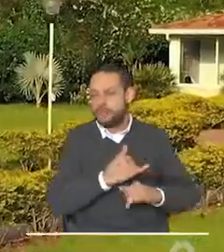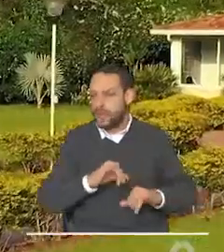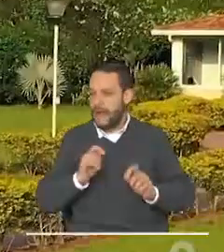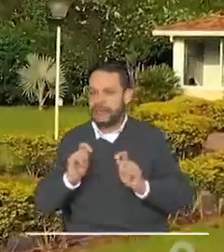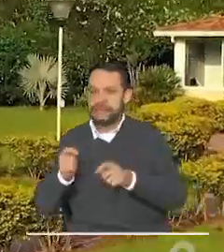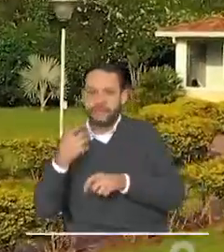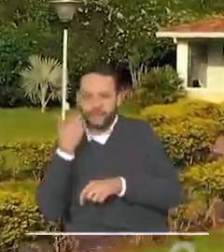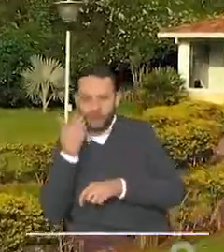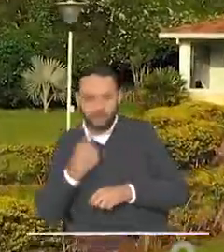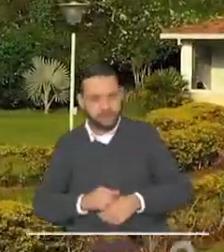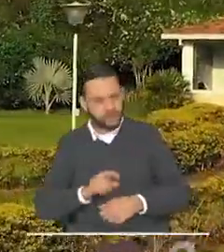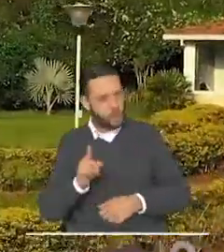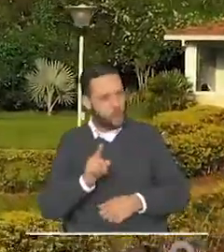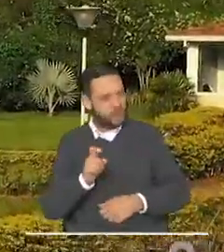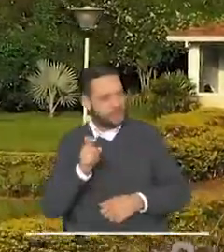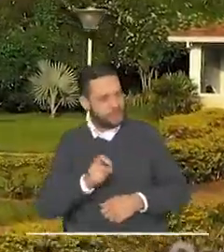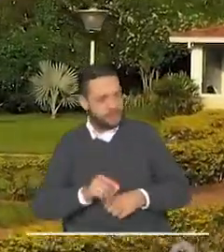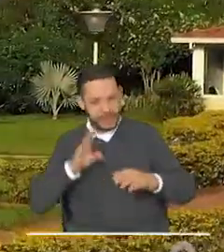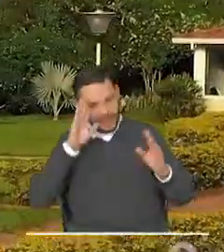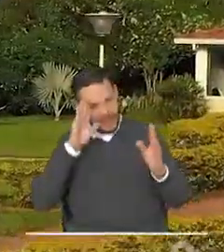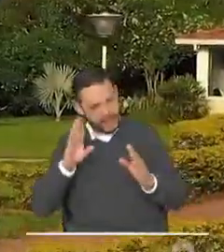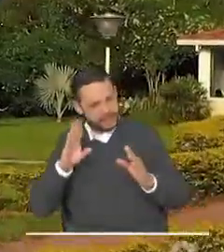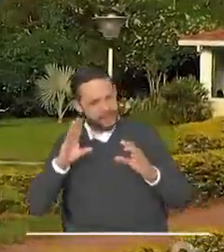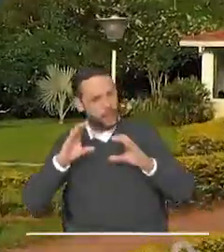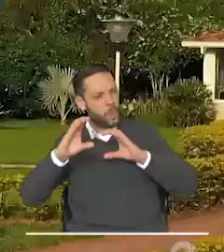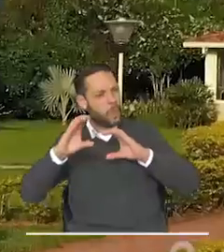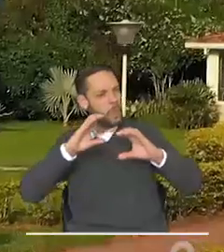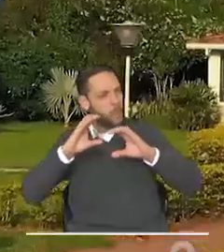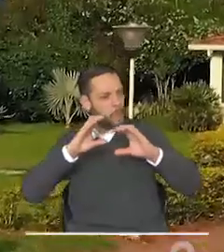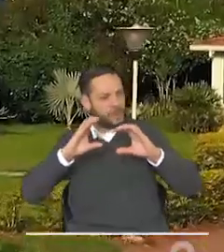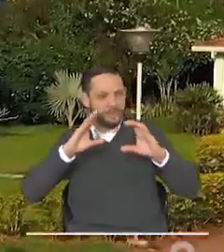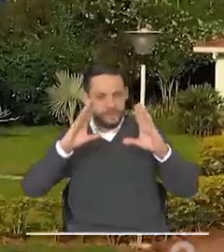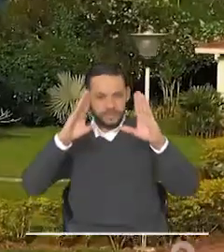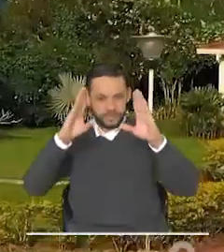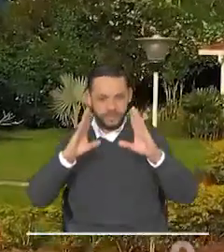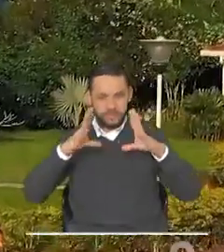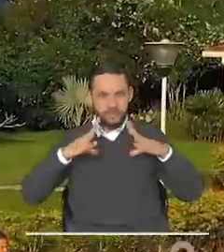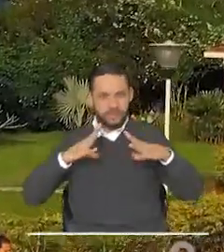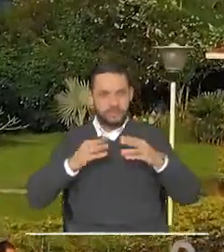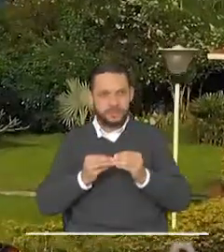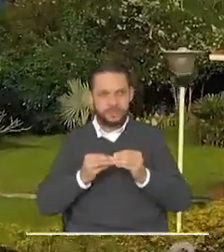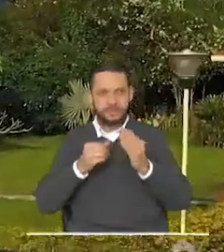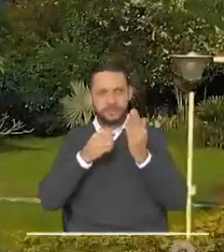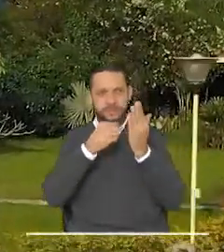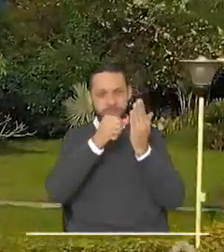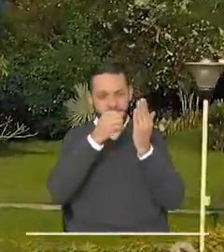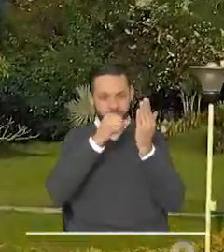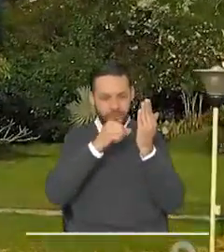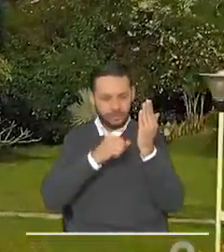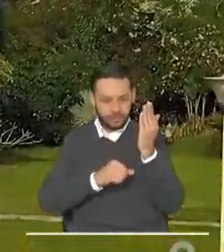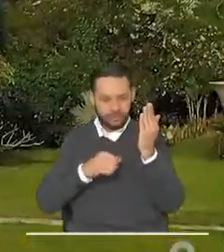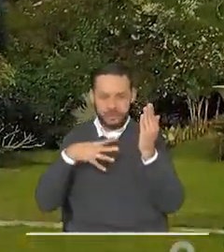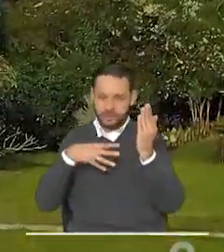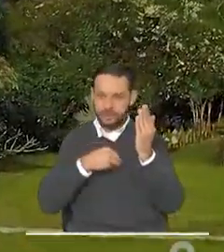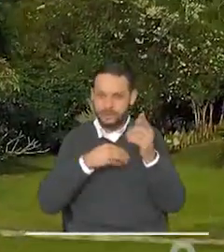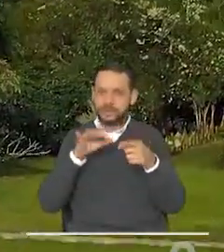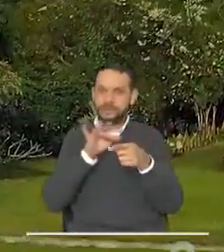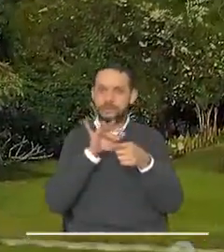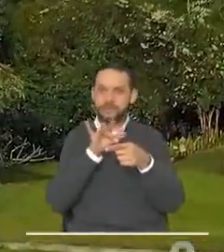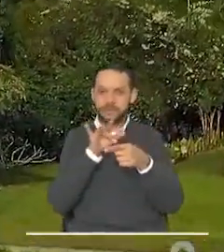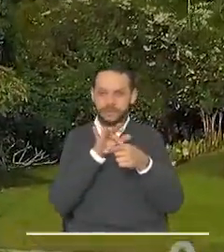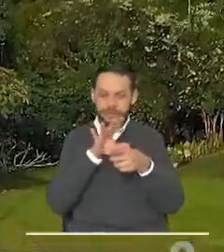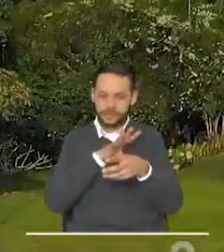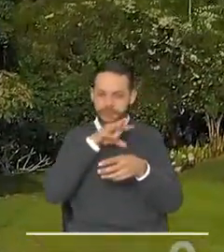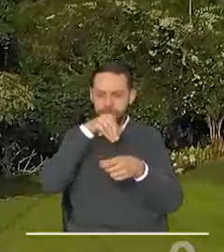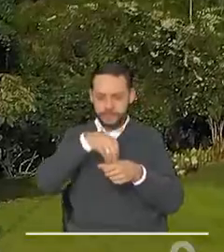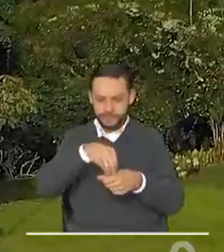importante que cambie y por eso para nosotros tanto dentro del medicol como programas de Salud Mental como en lo que hacemos en este proyecto